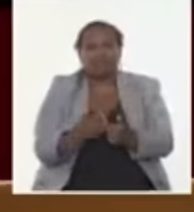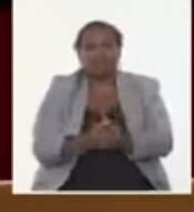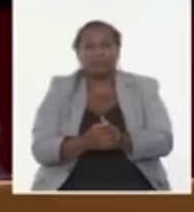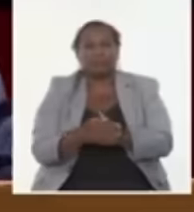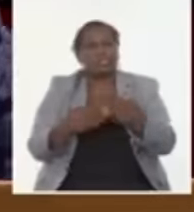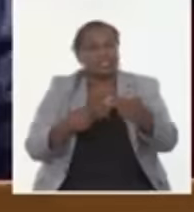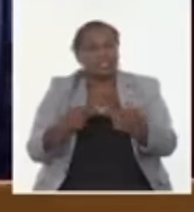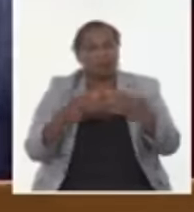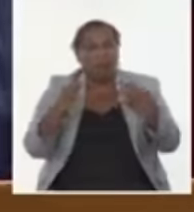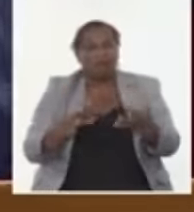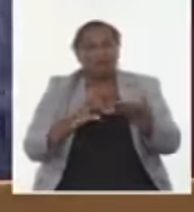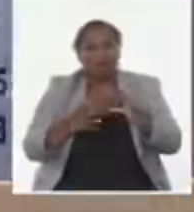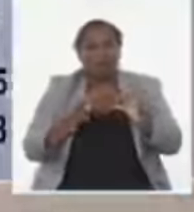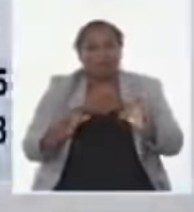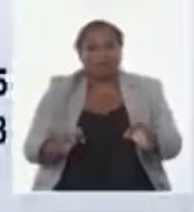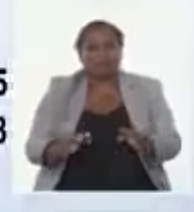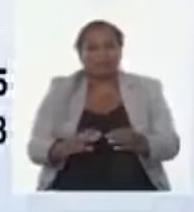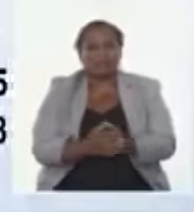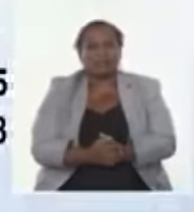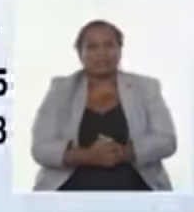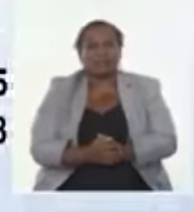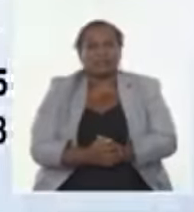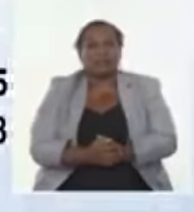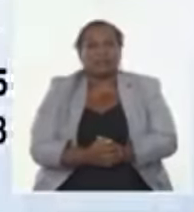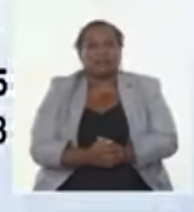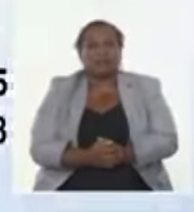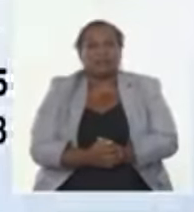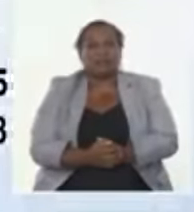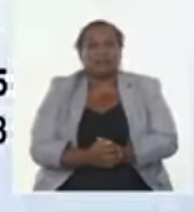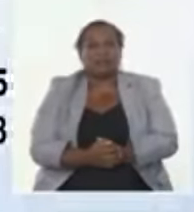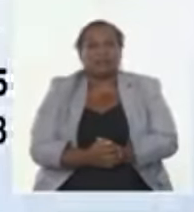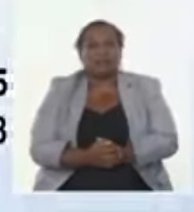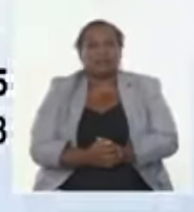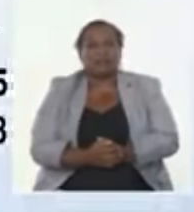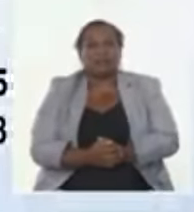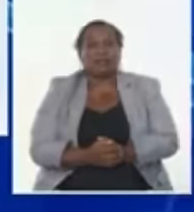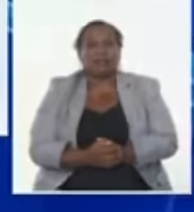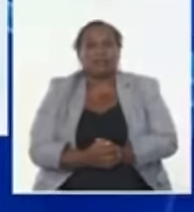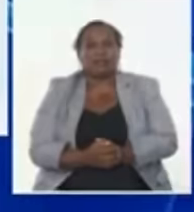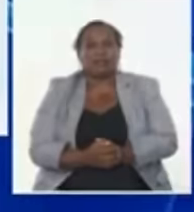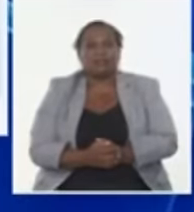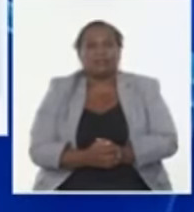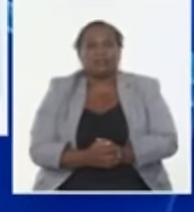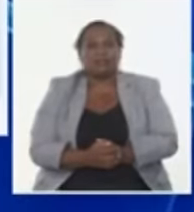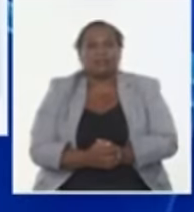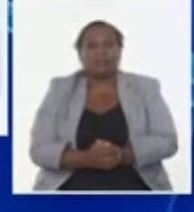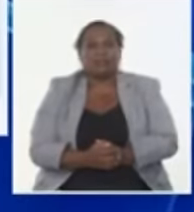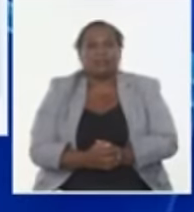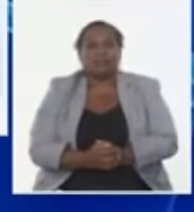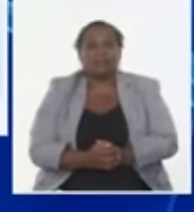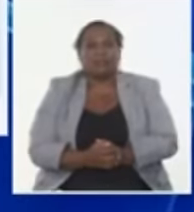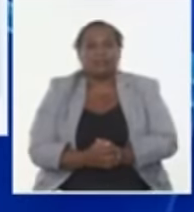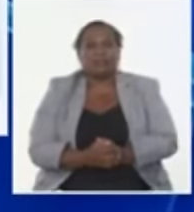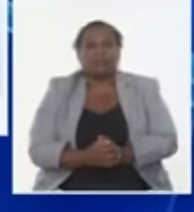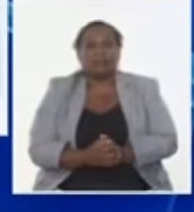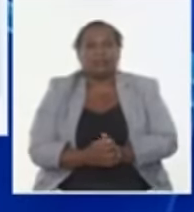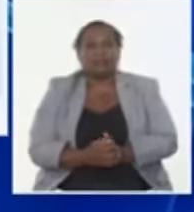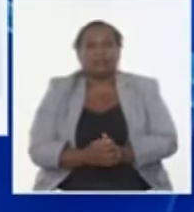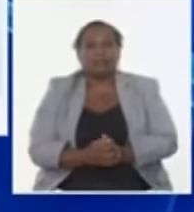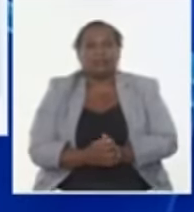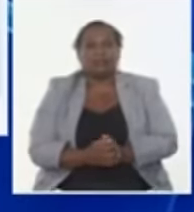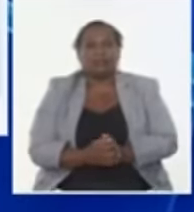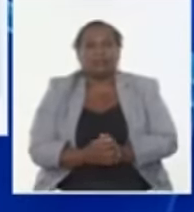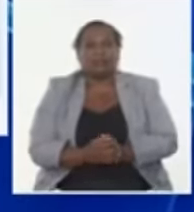hicimos. Y también se aplicó el 10% sobre las ventas a las personas naturales y jurídicas que comercializan productos